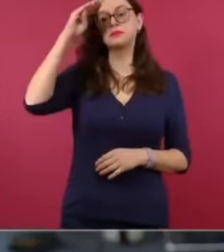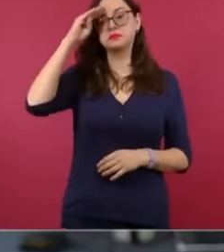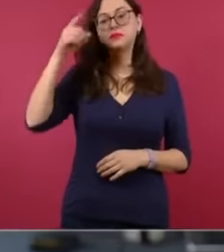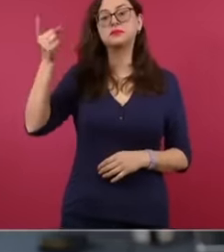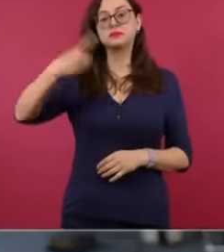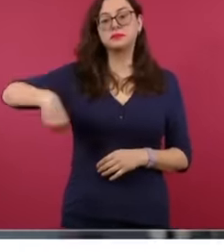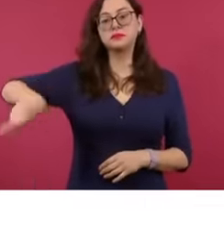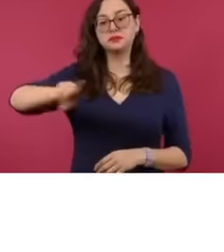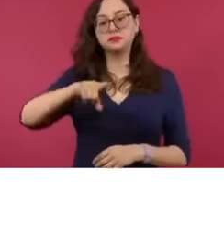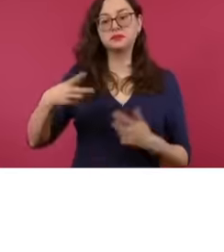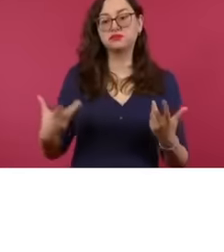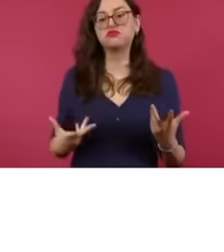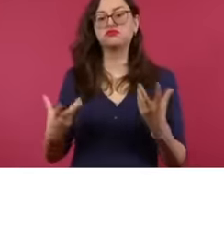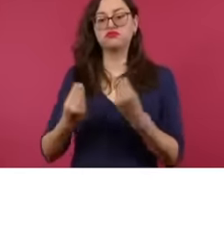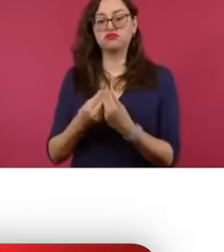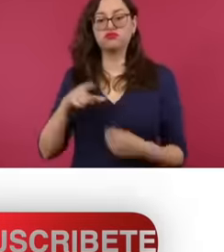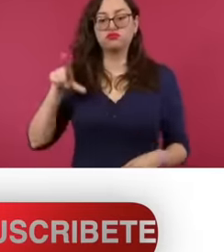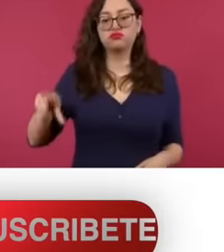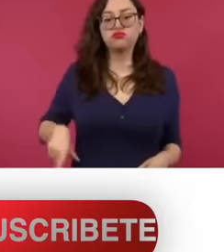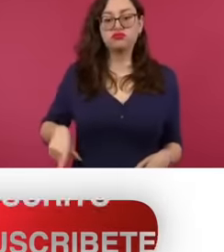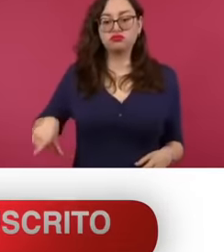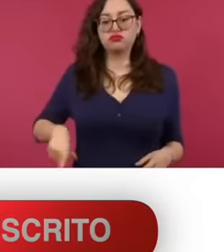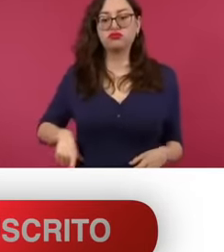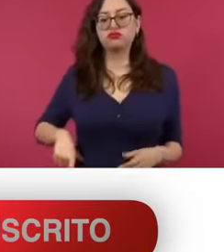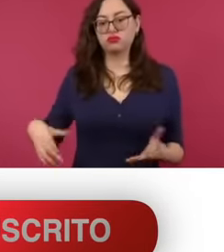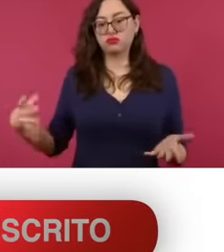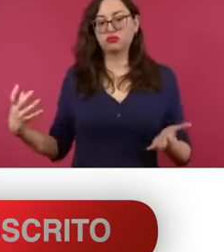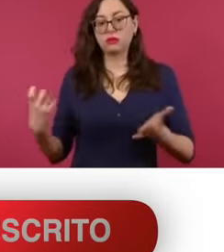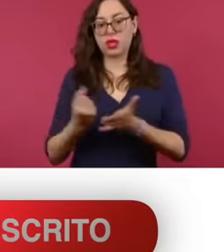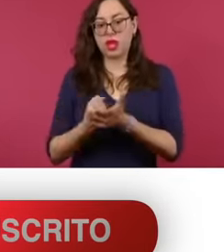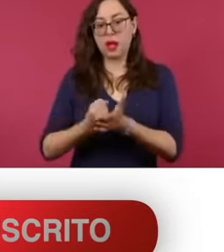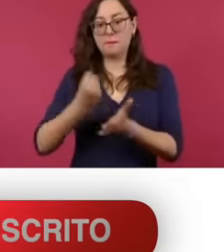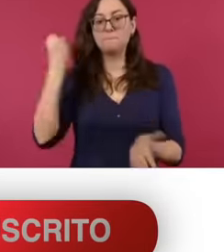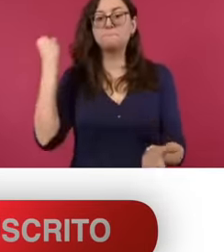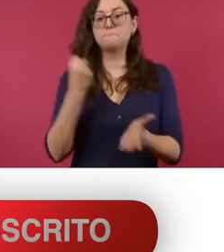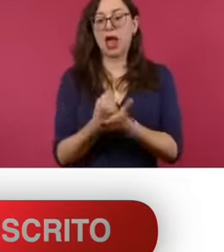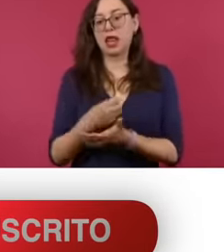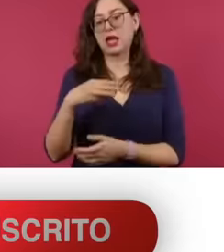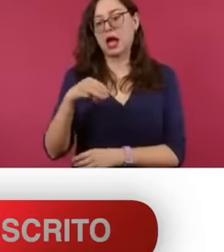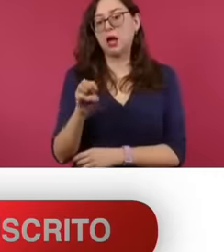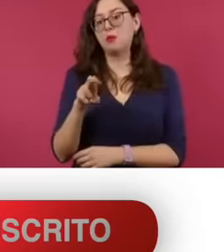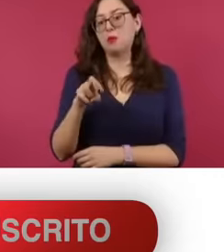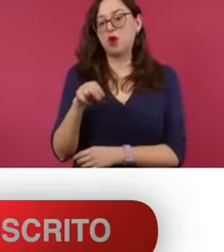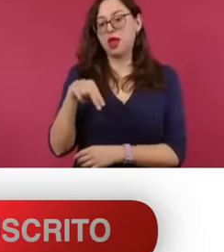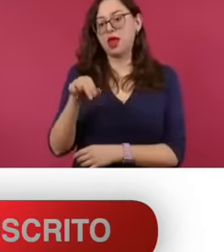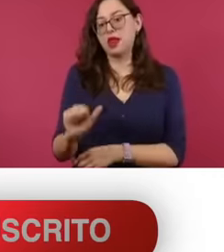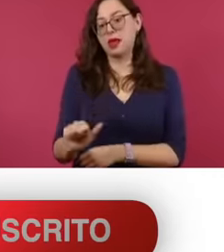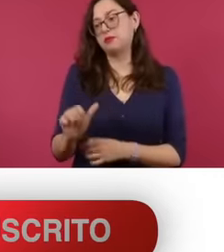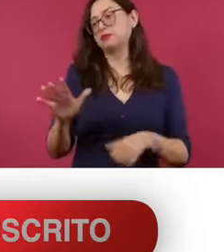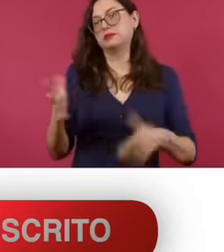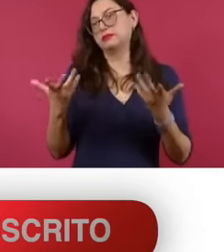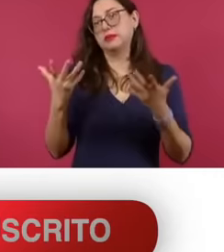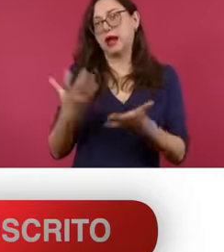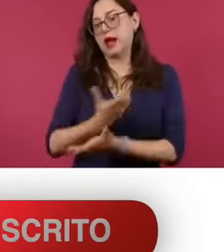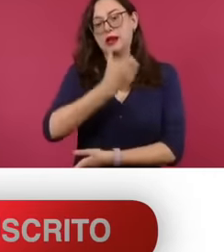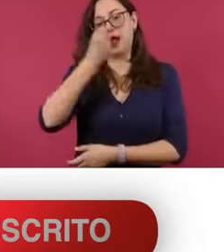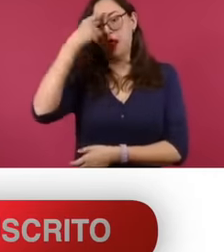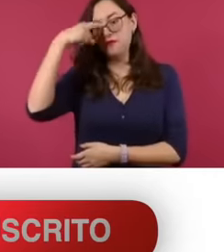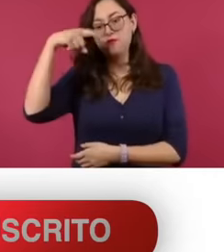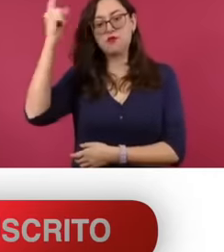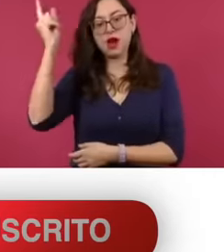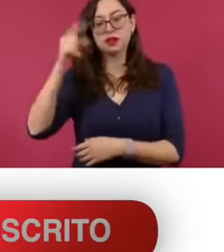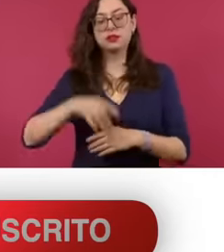gobierno porque pues van a ganar por la marca, por usted, no tanto por ellos mismos. Entonces, usted